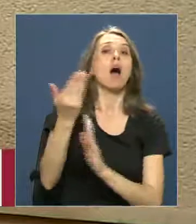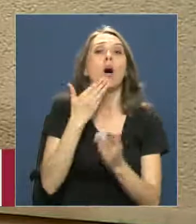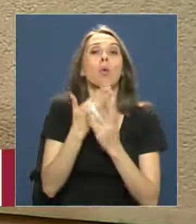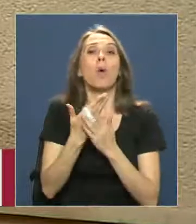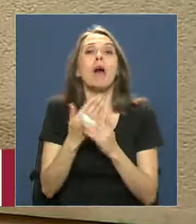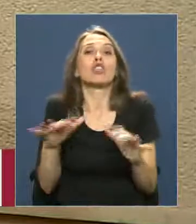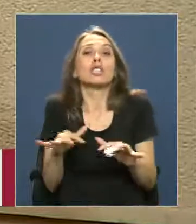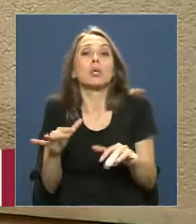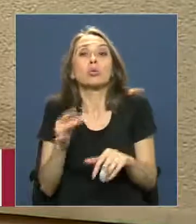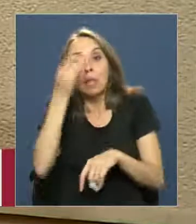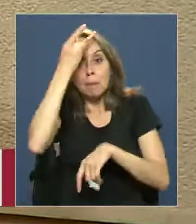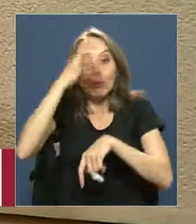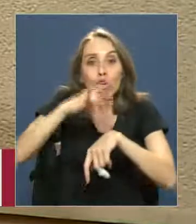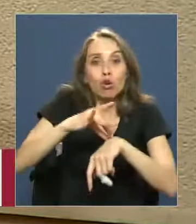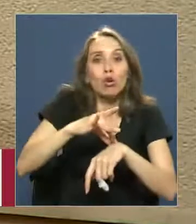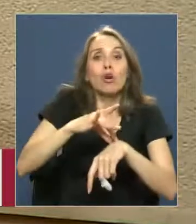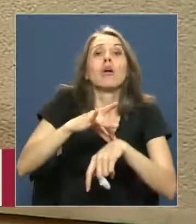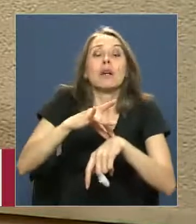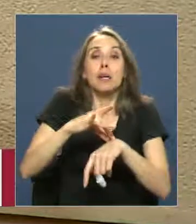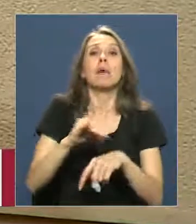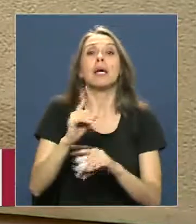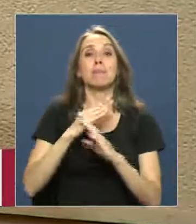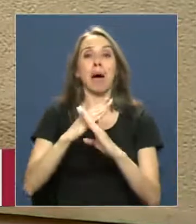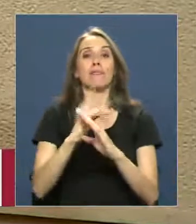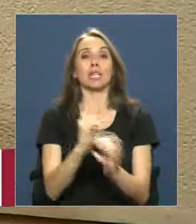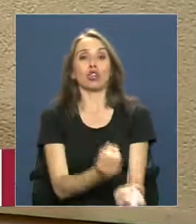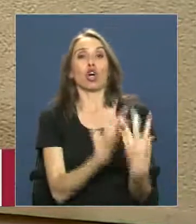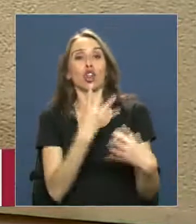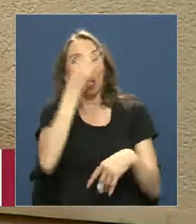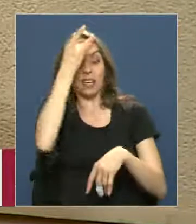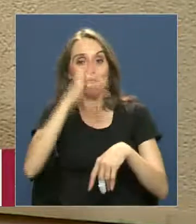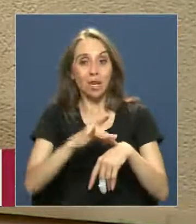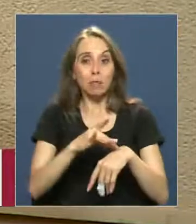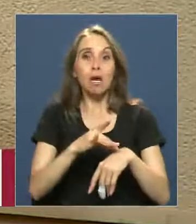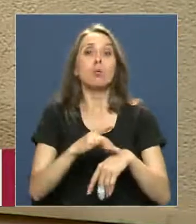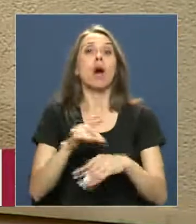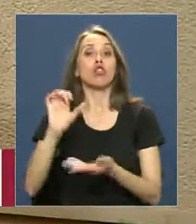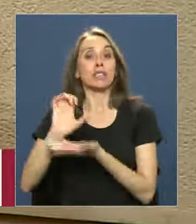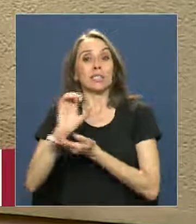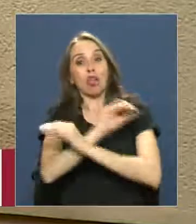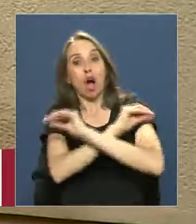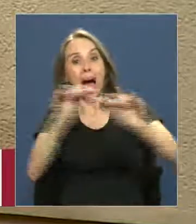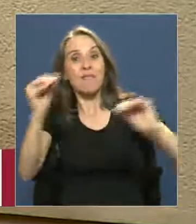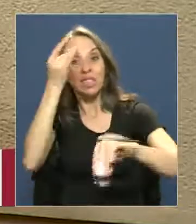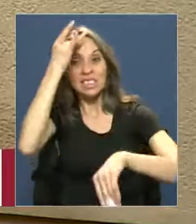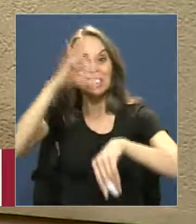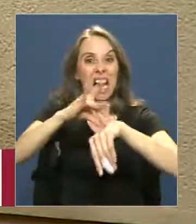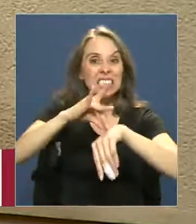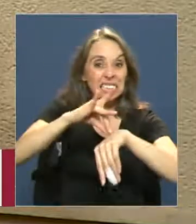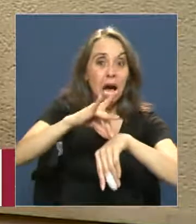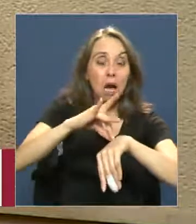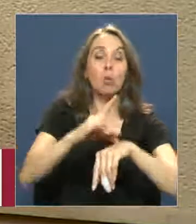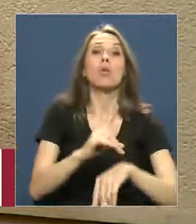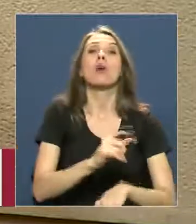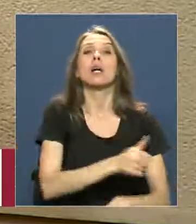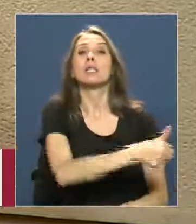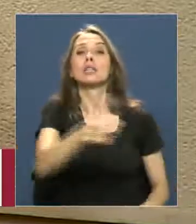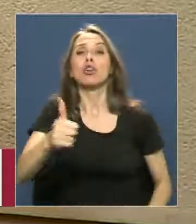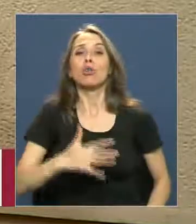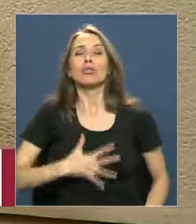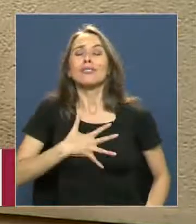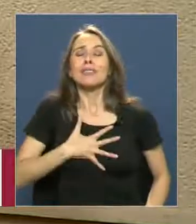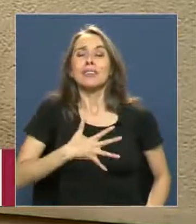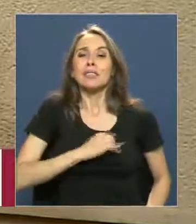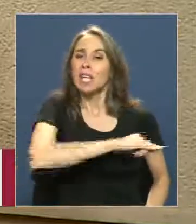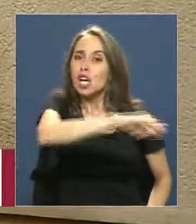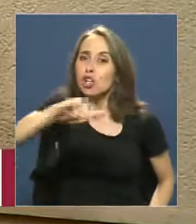uso médico y los destinados a la prevención de la enfermedad. Cuando ocurre una alerta sanitaria es una cuestión de sentido común. Acá debe primar el